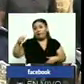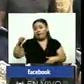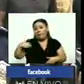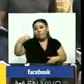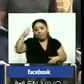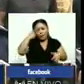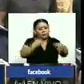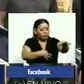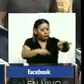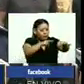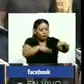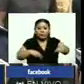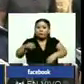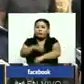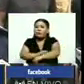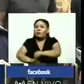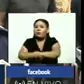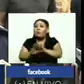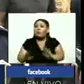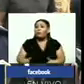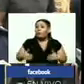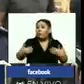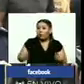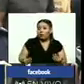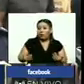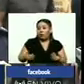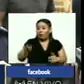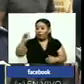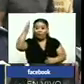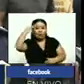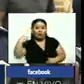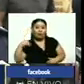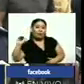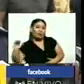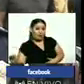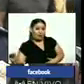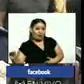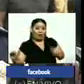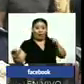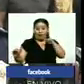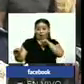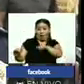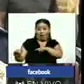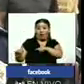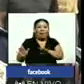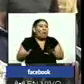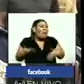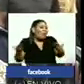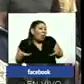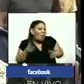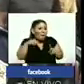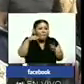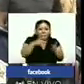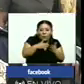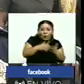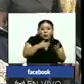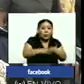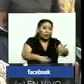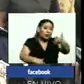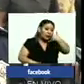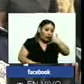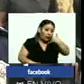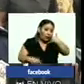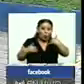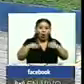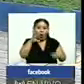detención administrativa al tratarse de que la víctima es una niña y el medio que utilizó fue el teléfono y de